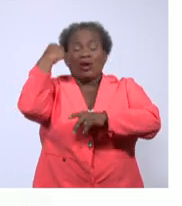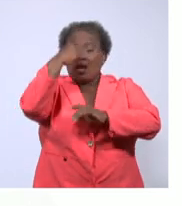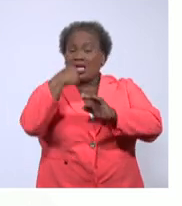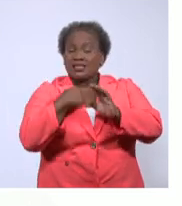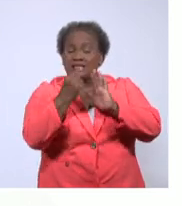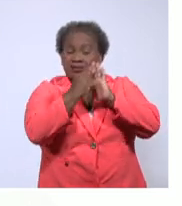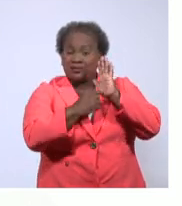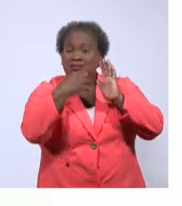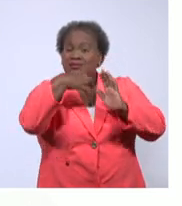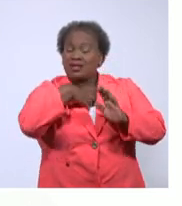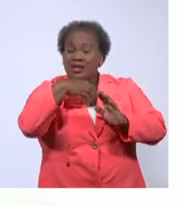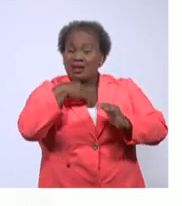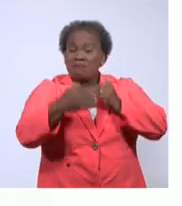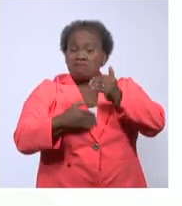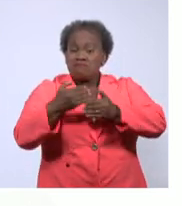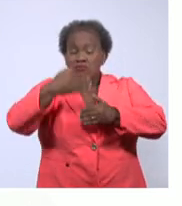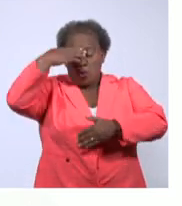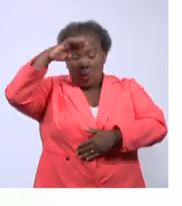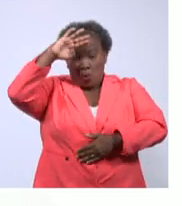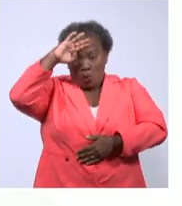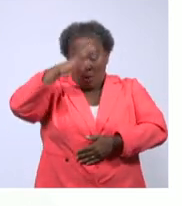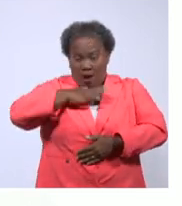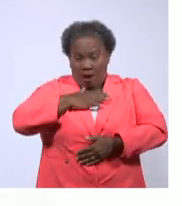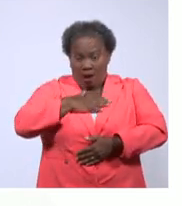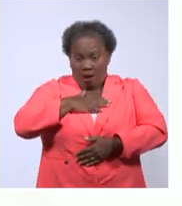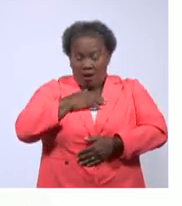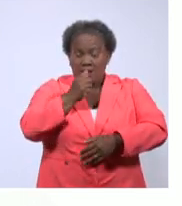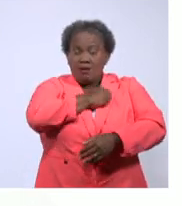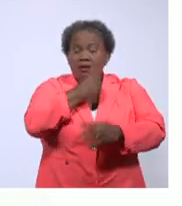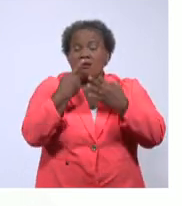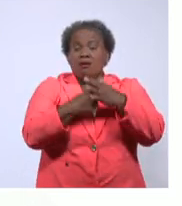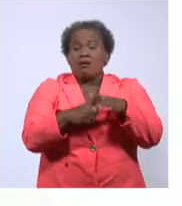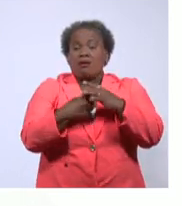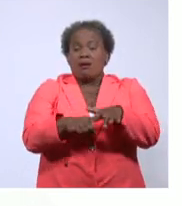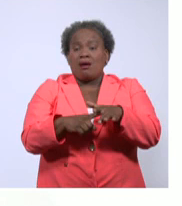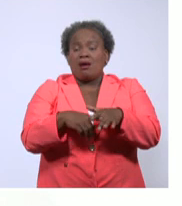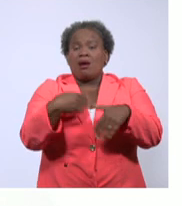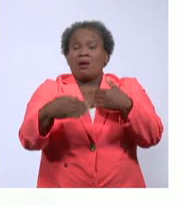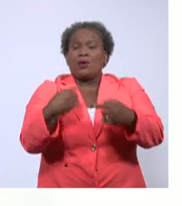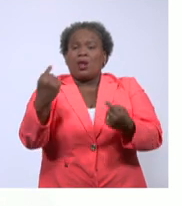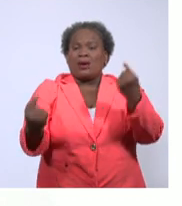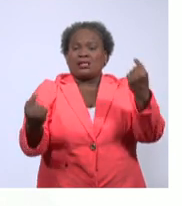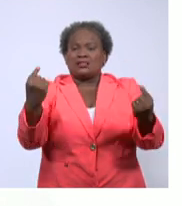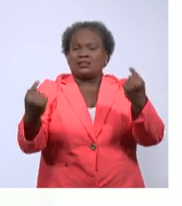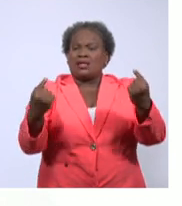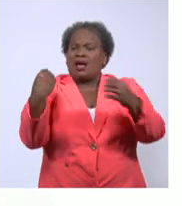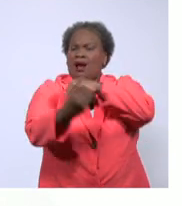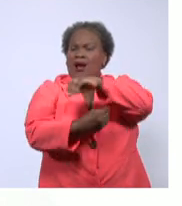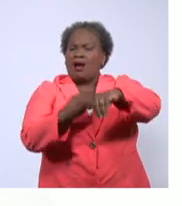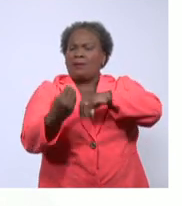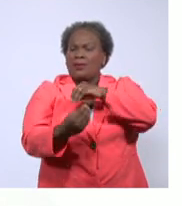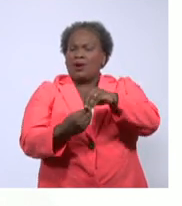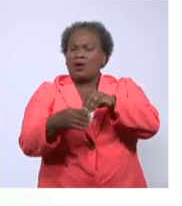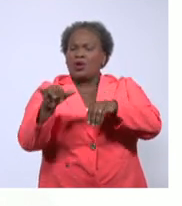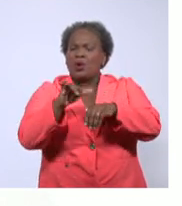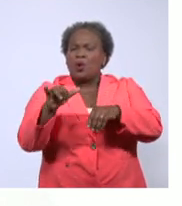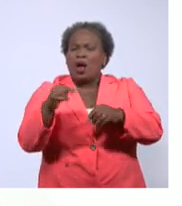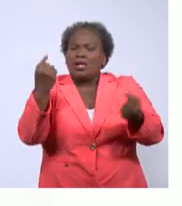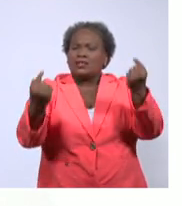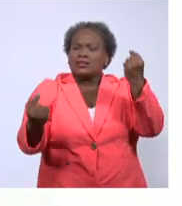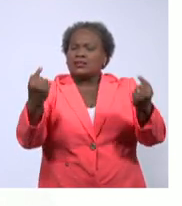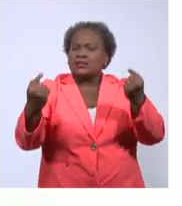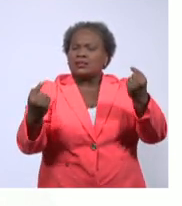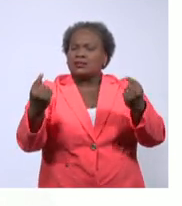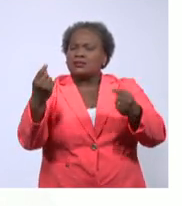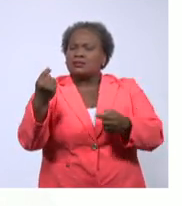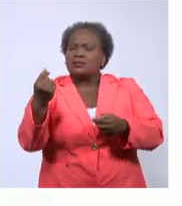en Cuba, que nosotros queremos resolver el problema de la dualidad cambiaria y la dualidad monetaria,